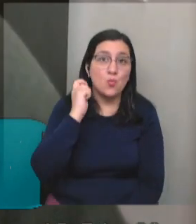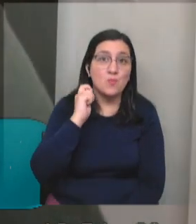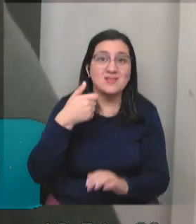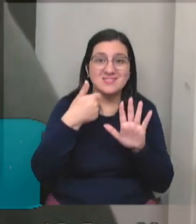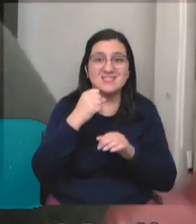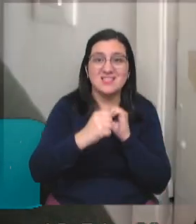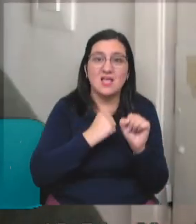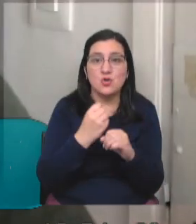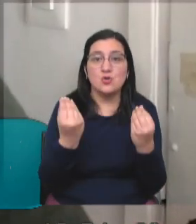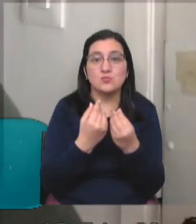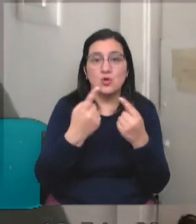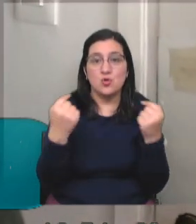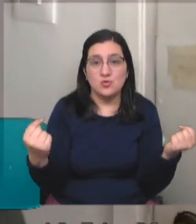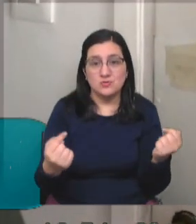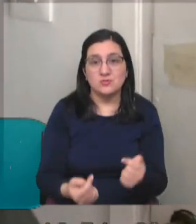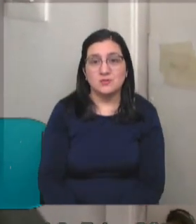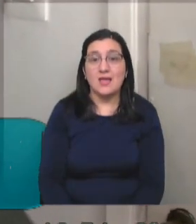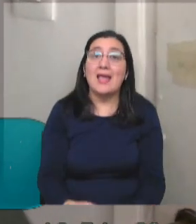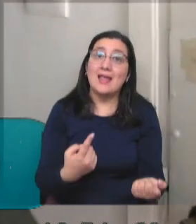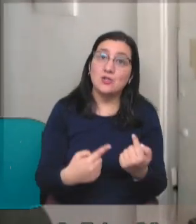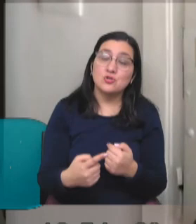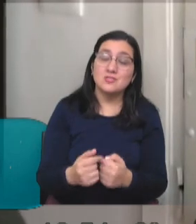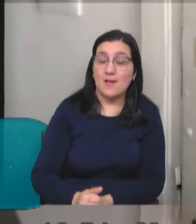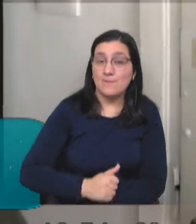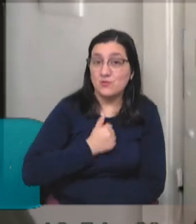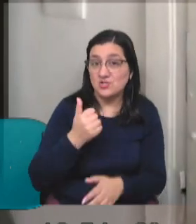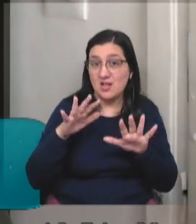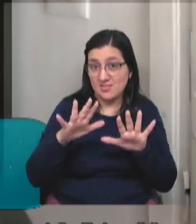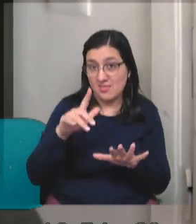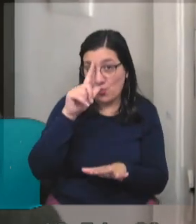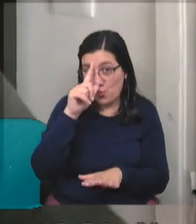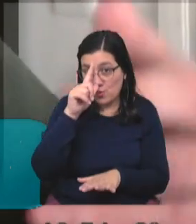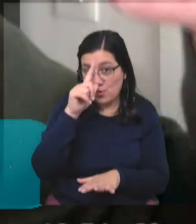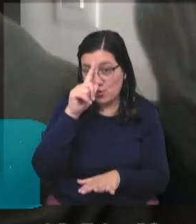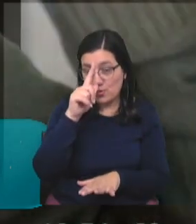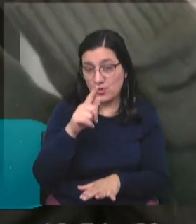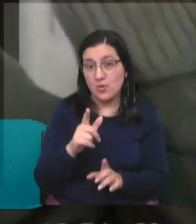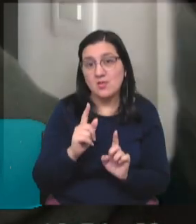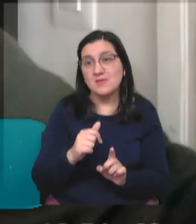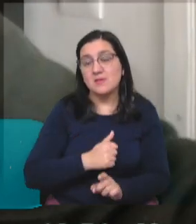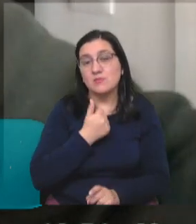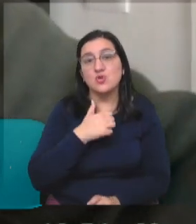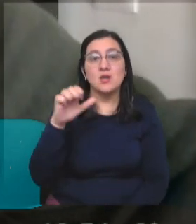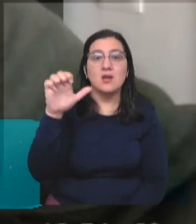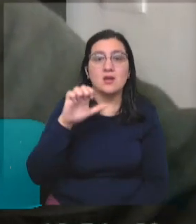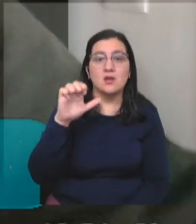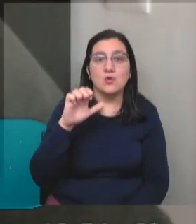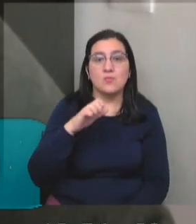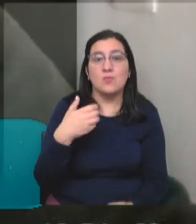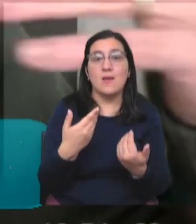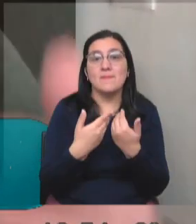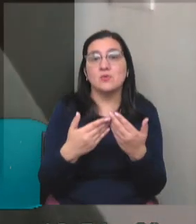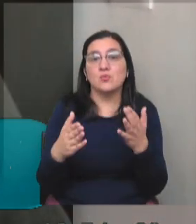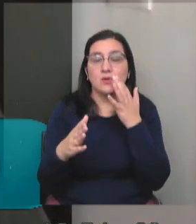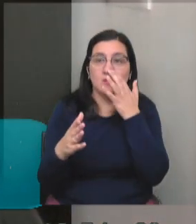años de un montón de cosas dentro de los vitus Entonces se aprovecha el 10 de julio Eh Así como se aprovechó en enero por la la apertura del